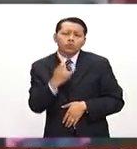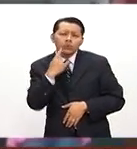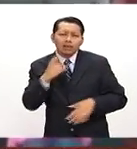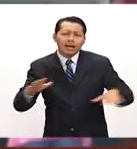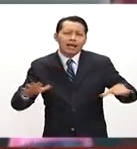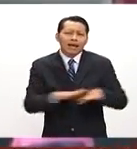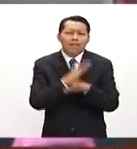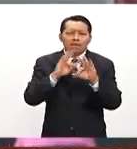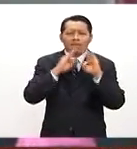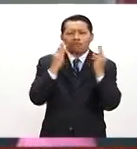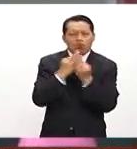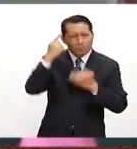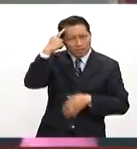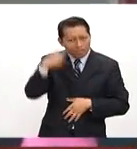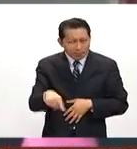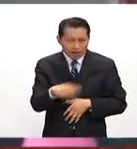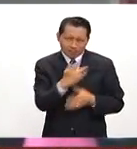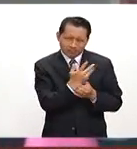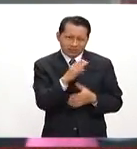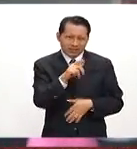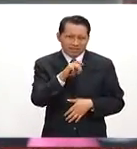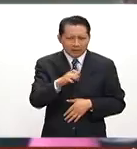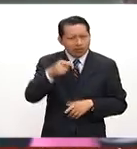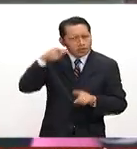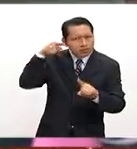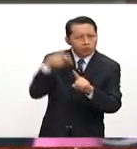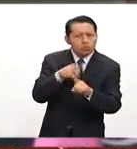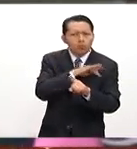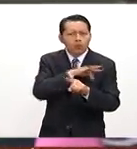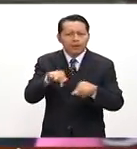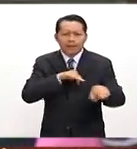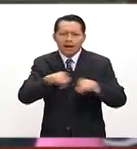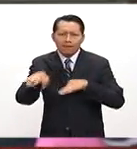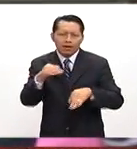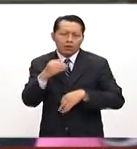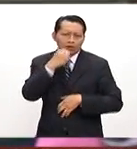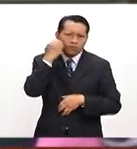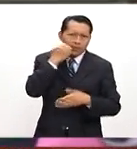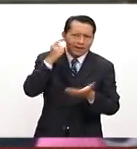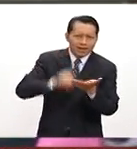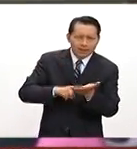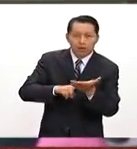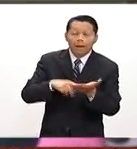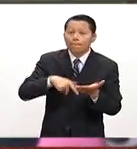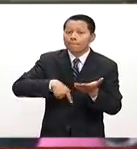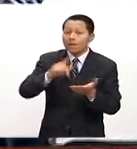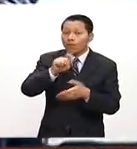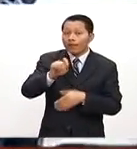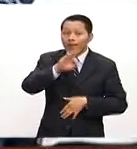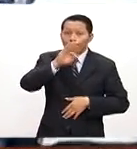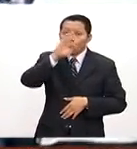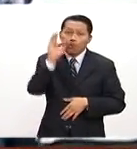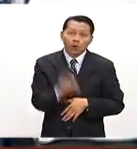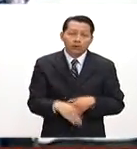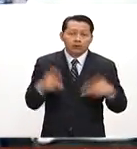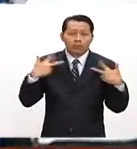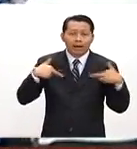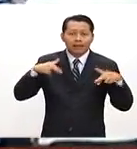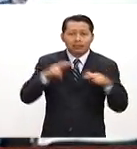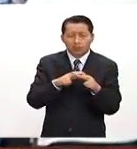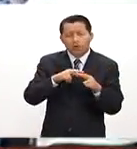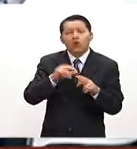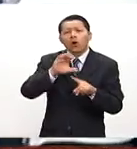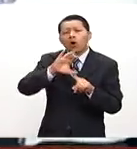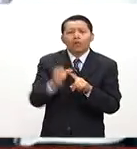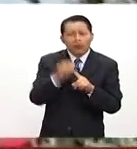CENTE, para dedicarse en forma masiva al trabajo escolar. Sin embargo, 20% de la plantilla sindical estará comisionada para participar